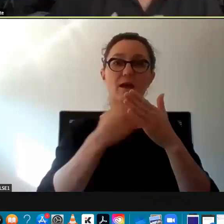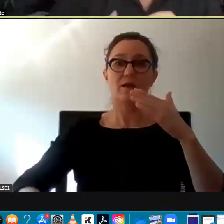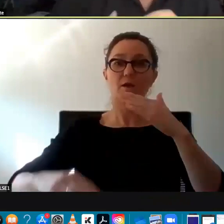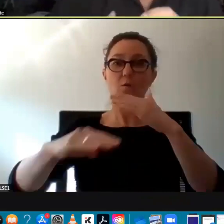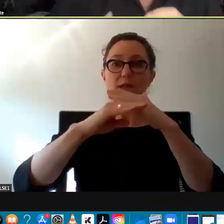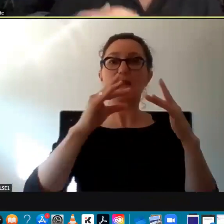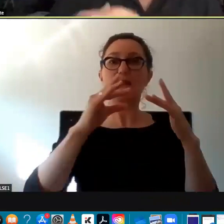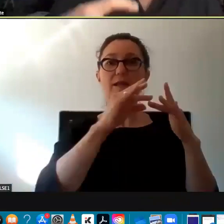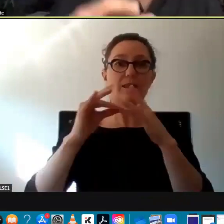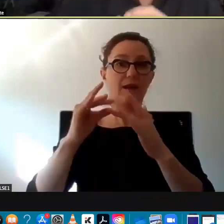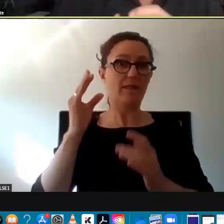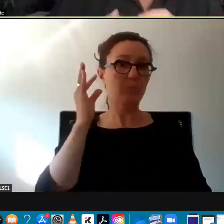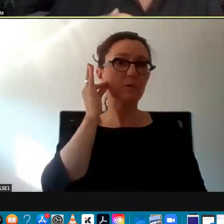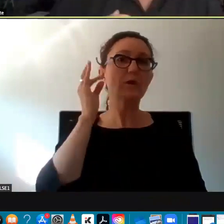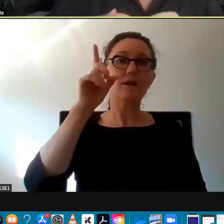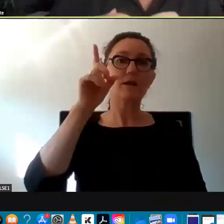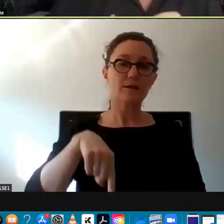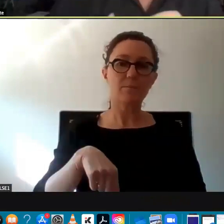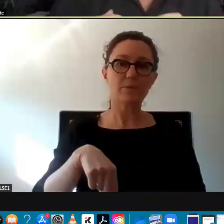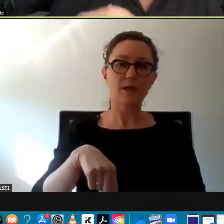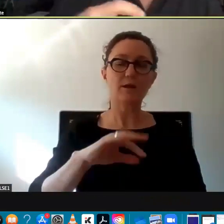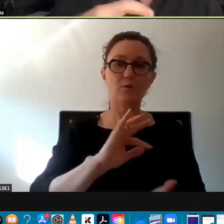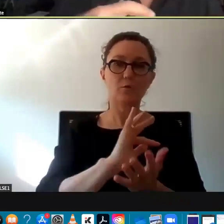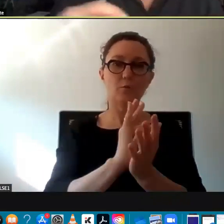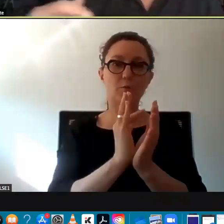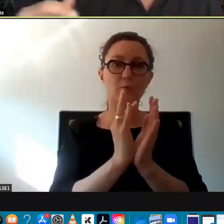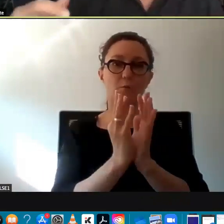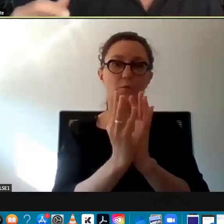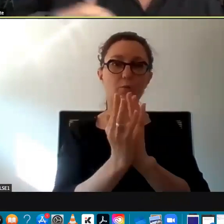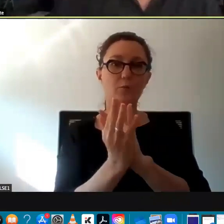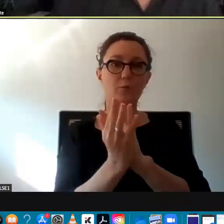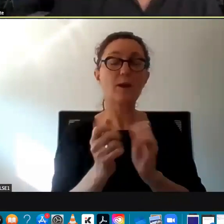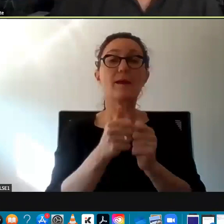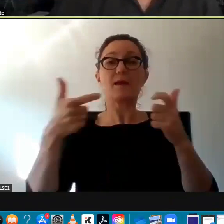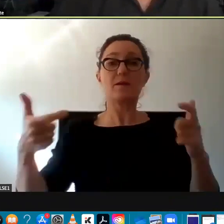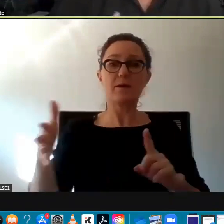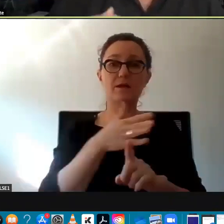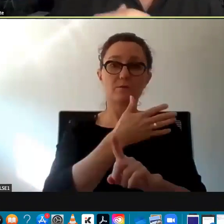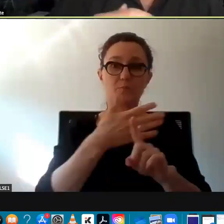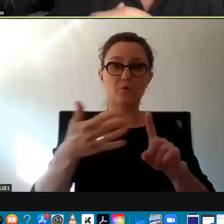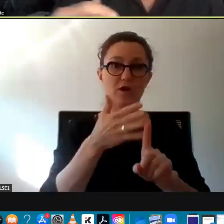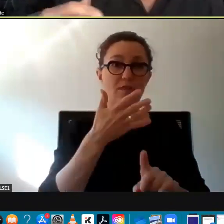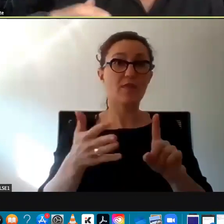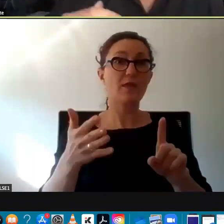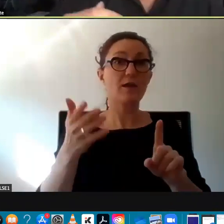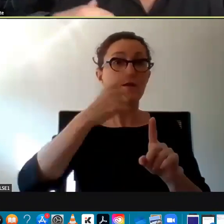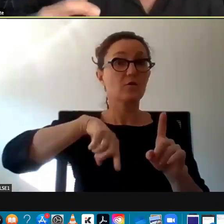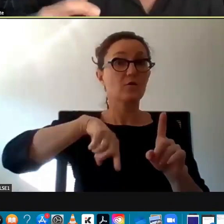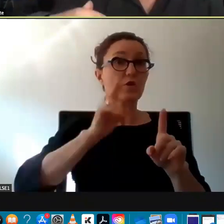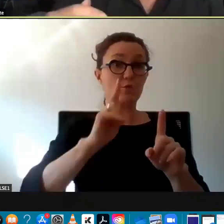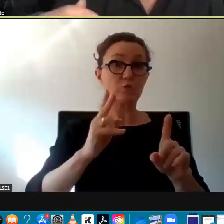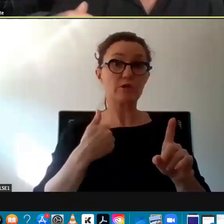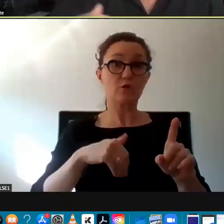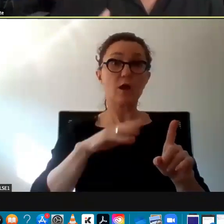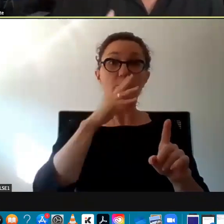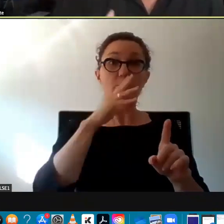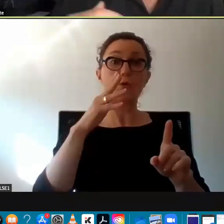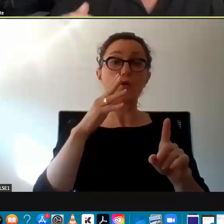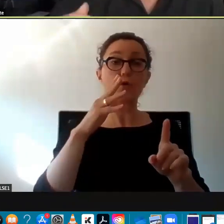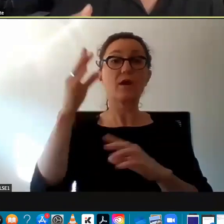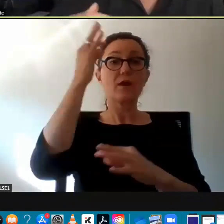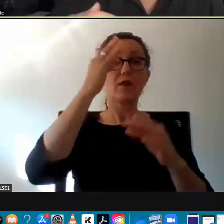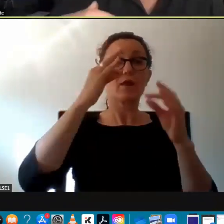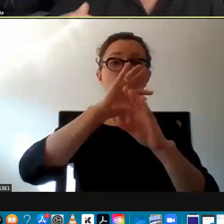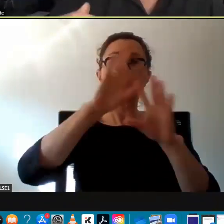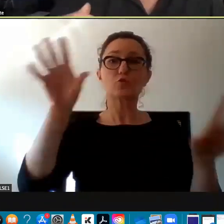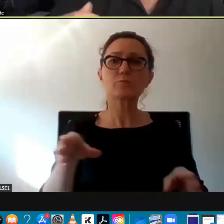mujeres, también se está traduciendo en un incremento de la violencia, como hemos visto, entre otras cosas, con los datos del último informe global